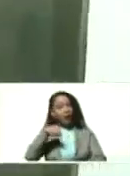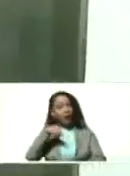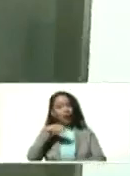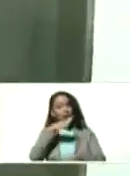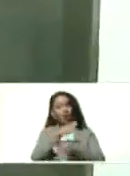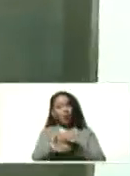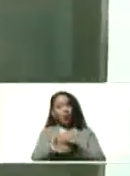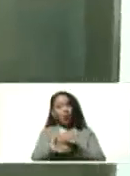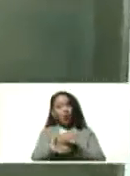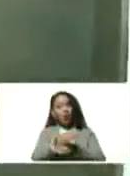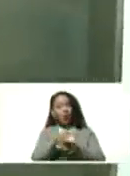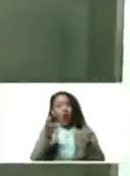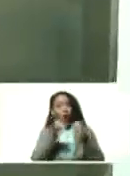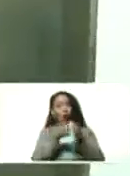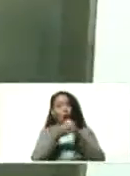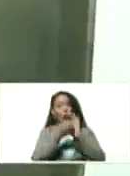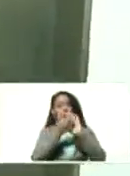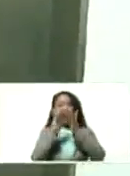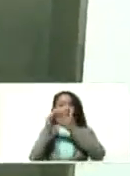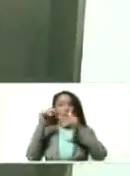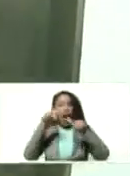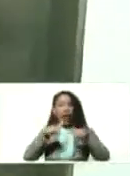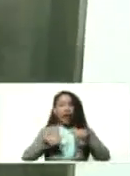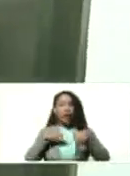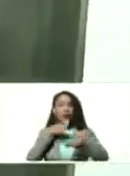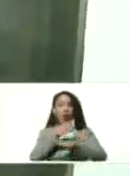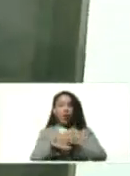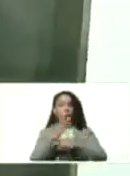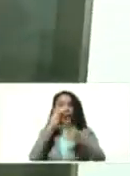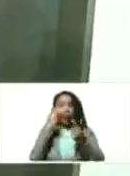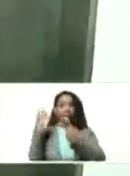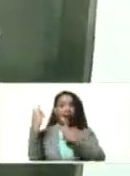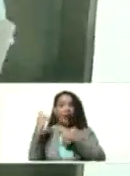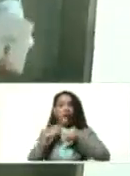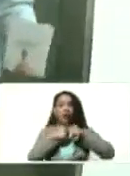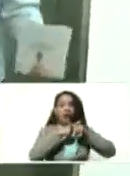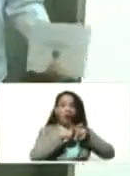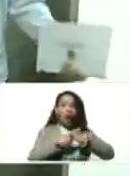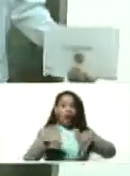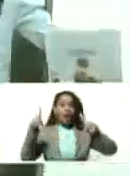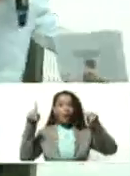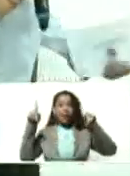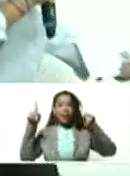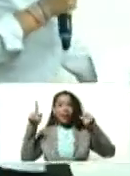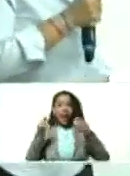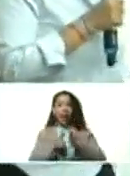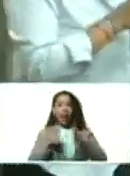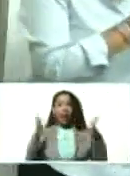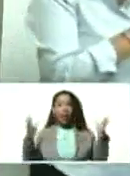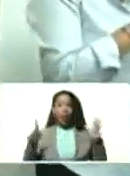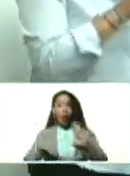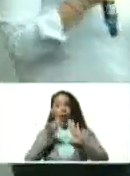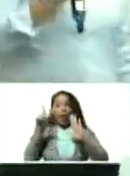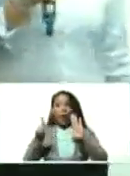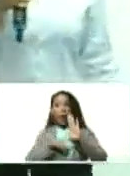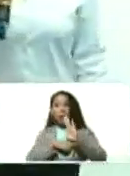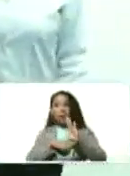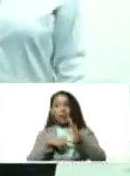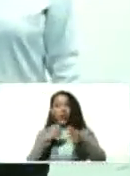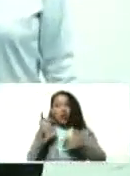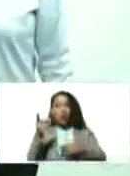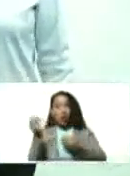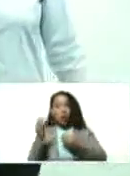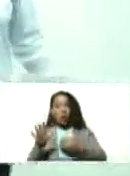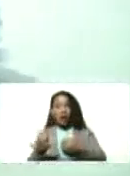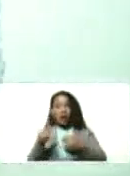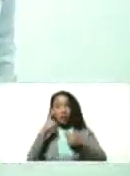el lanzamiento de las bricomiles. Claro. Aquí estuvimos y fíjese ya la diferencia, ¿no? ¿Qué diferencia tan grande, ¿vale? Completa. ¿Cómo están? Es